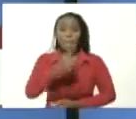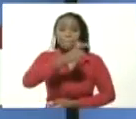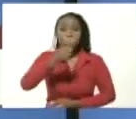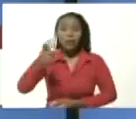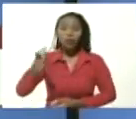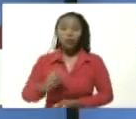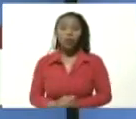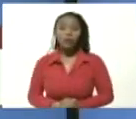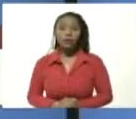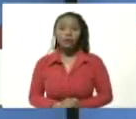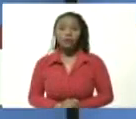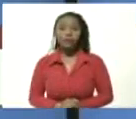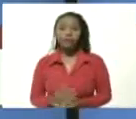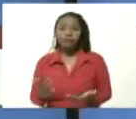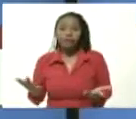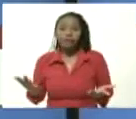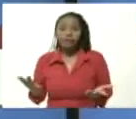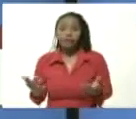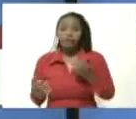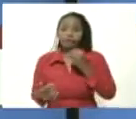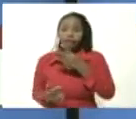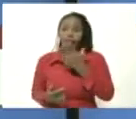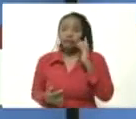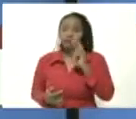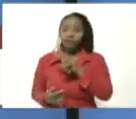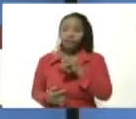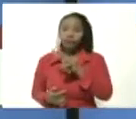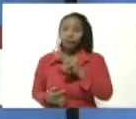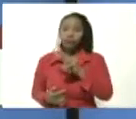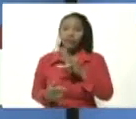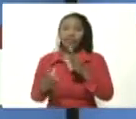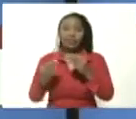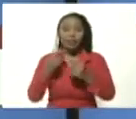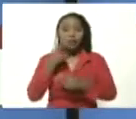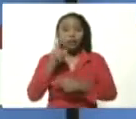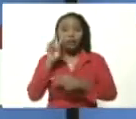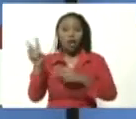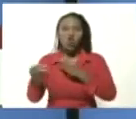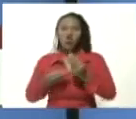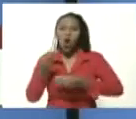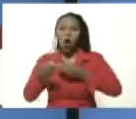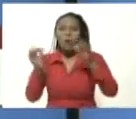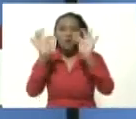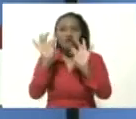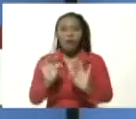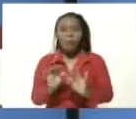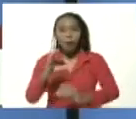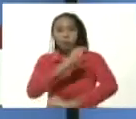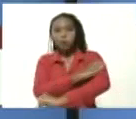candidatos, bueno, habla mucho de cómo anda la oposición.